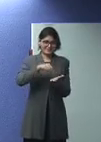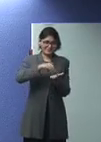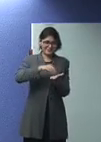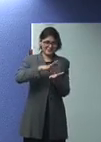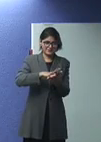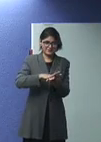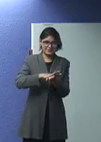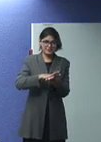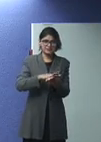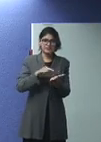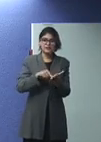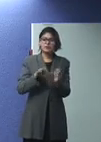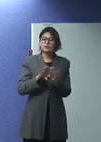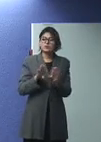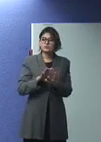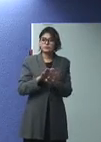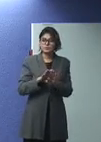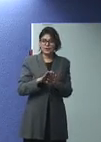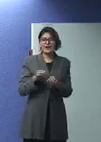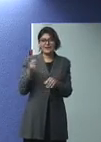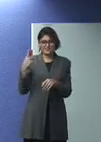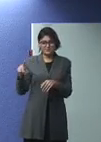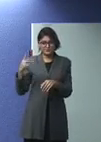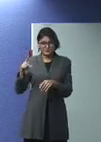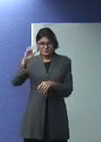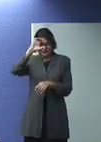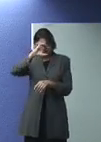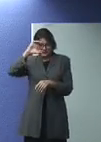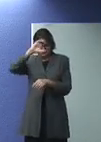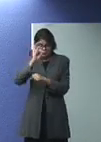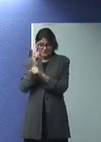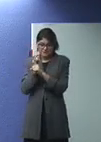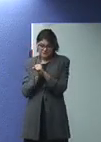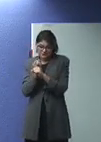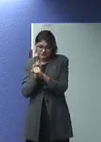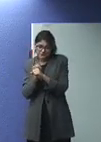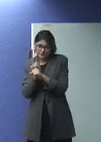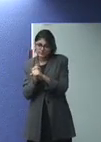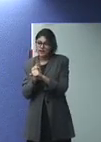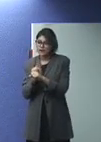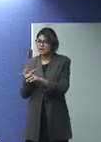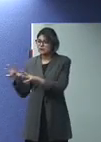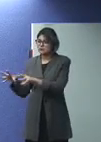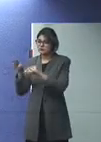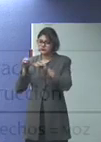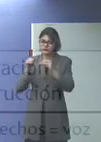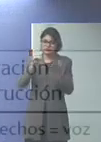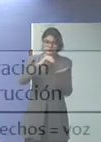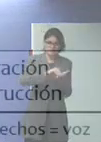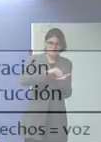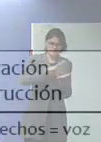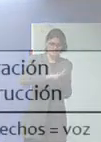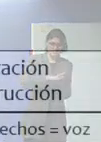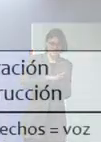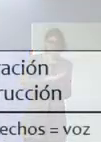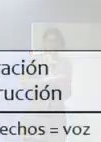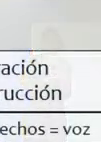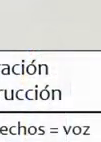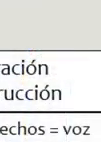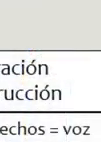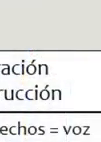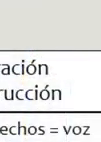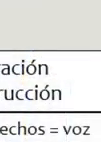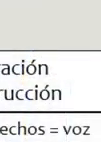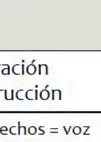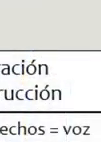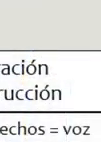el conocimiento generado desde la ciencia y que desde ahí sí perpetuamos estereotipos y